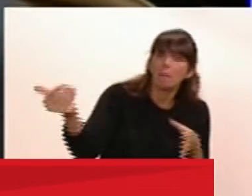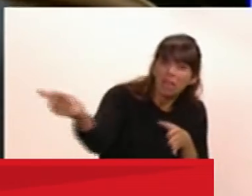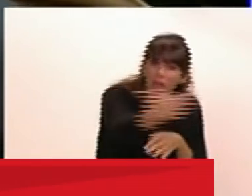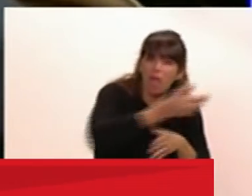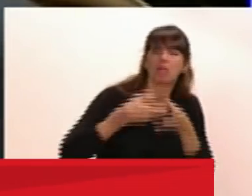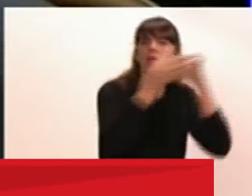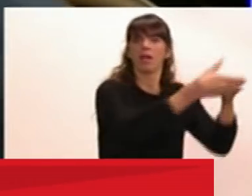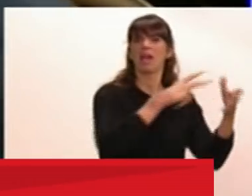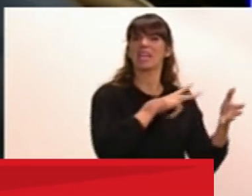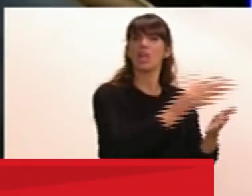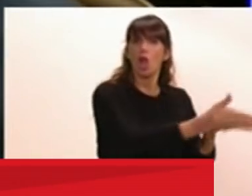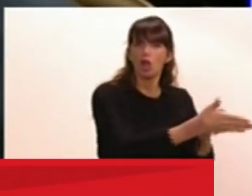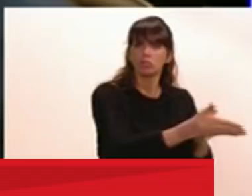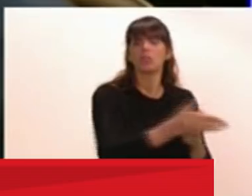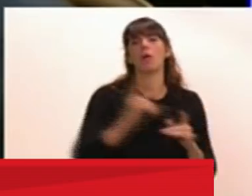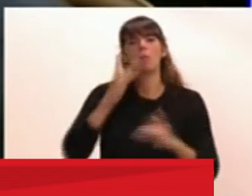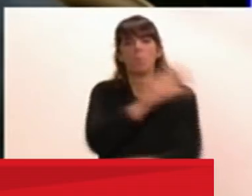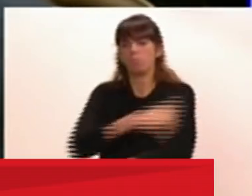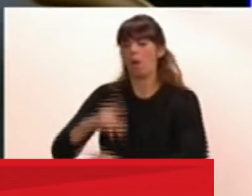ahora pretenden que los pobres hagan el ajuste.